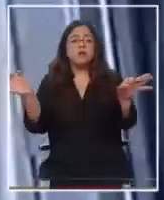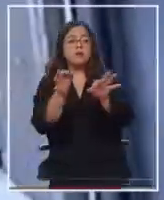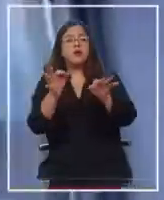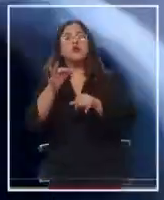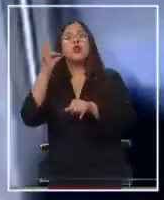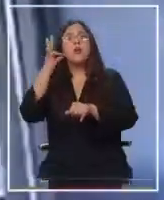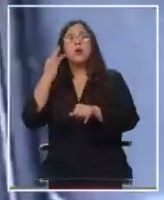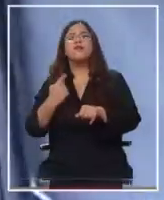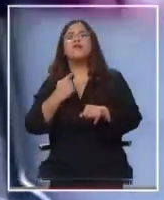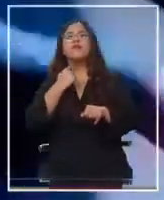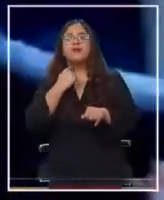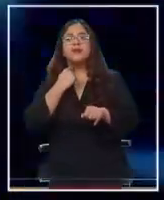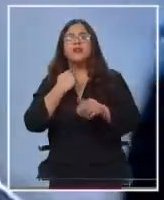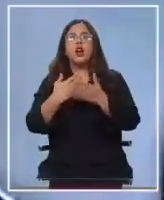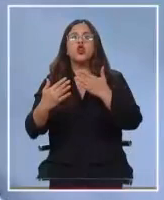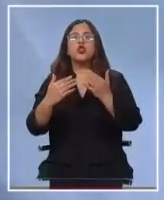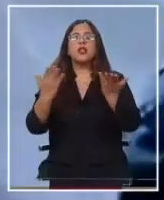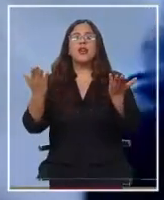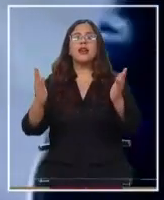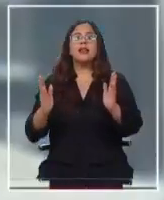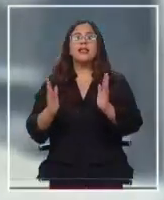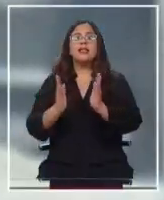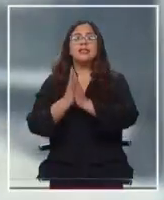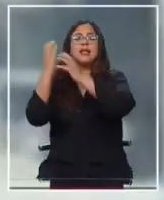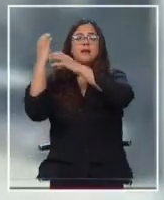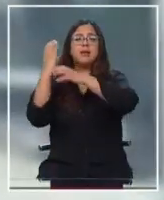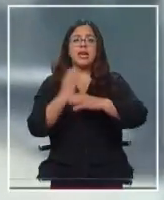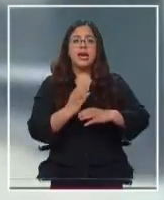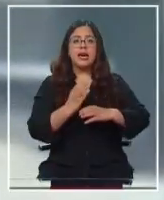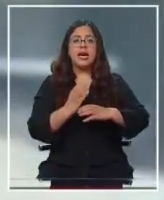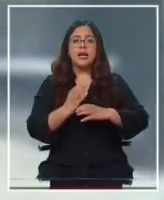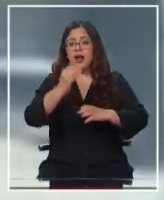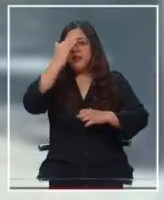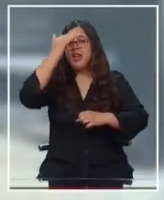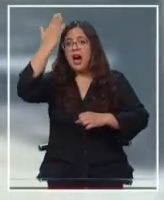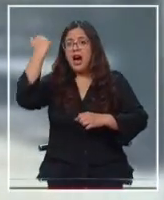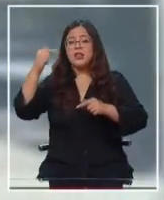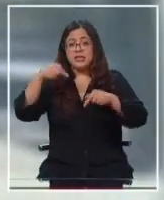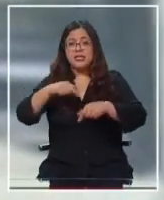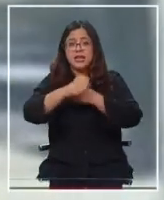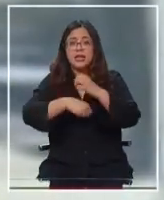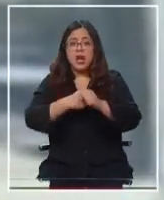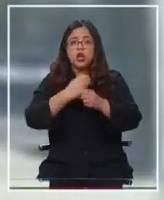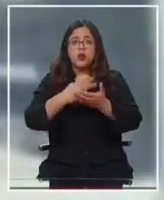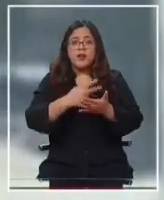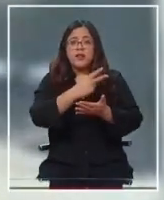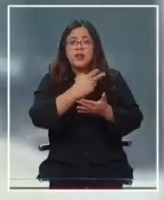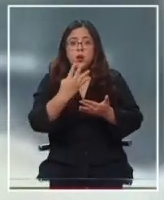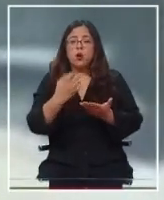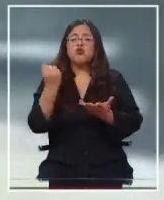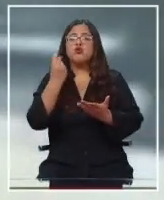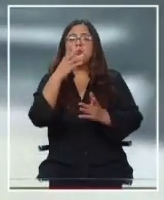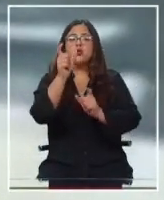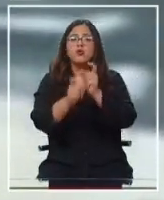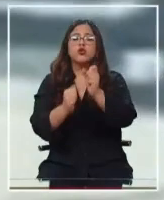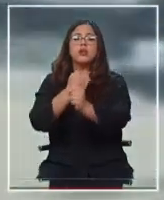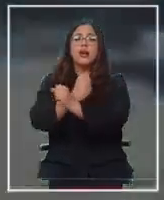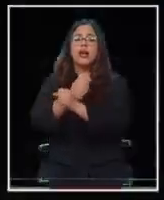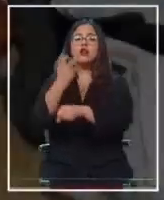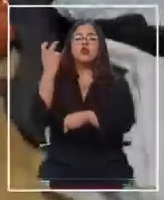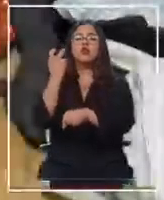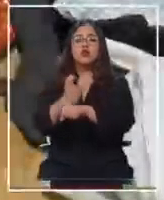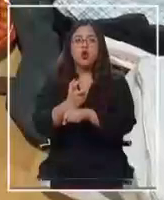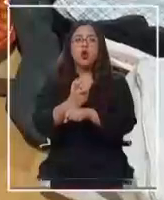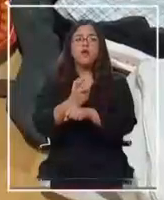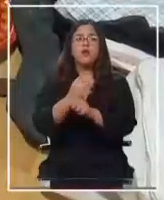mujer víctima de un turbazo en San Miguel. Ocurrió hace algunos días. Si bien, en lo que va de 2024, según cifras de Carabineros, el robo